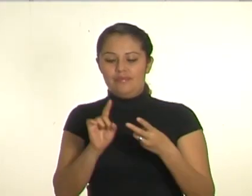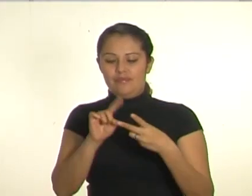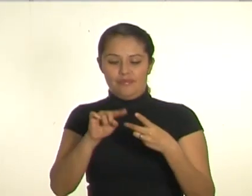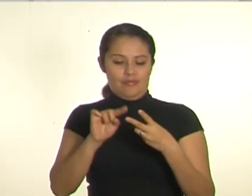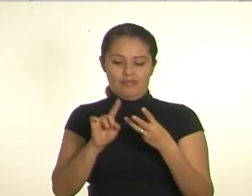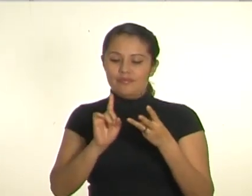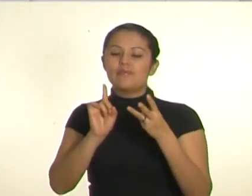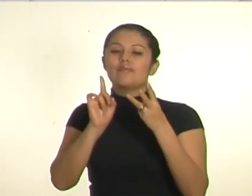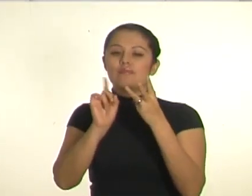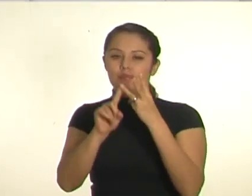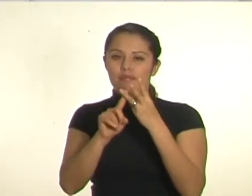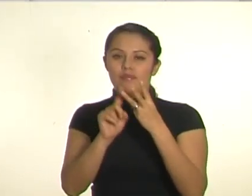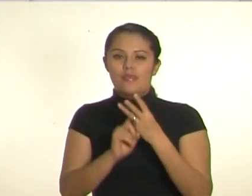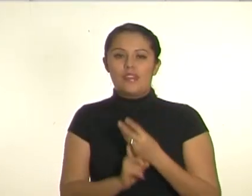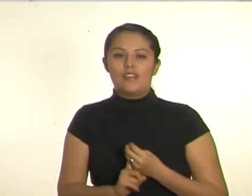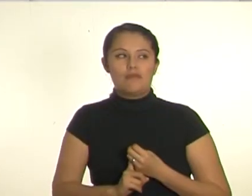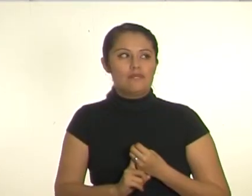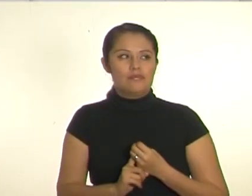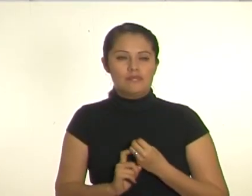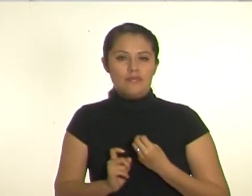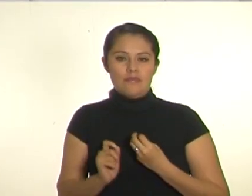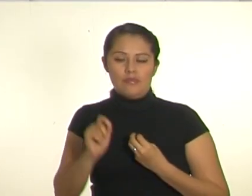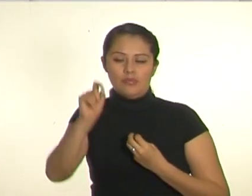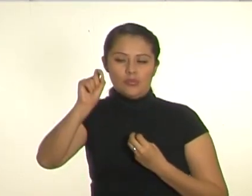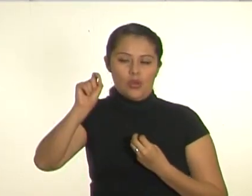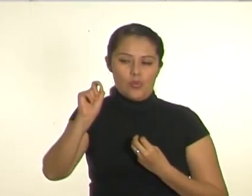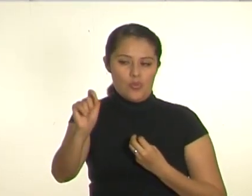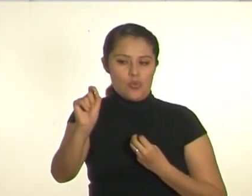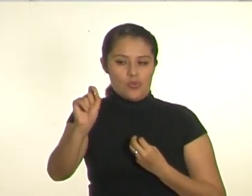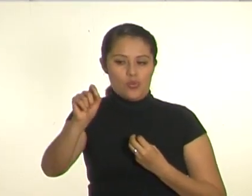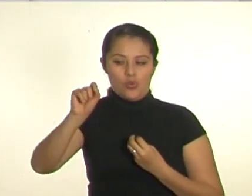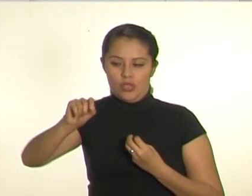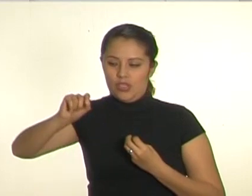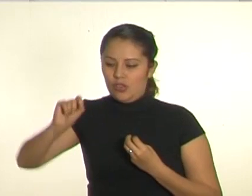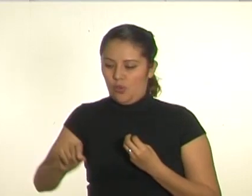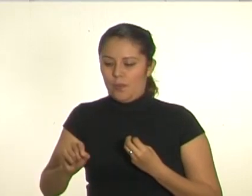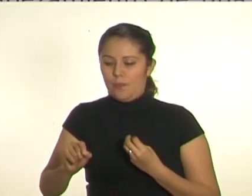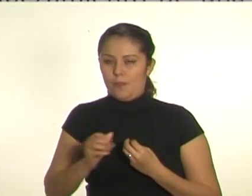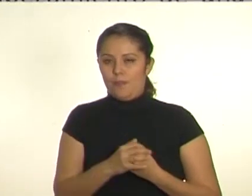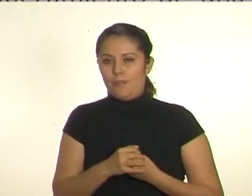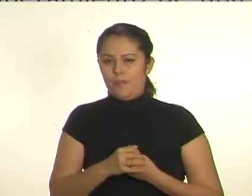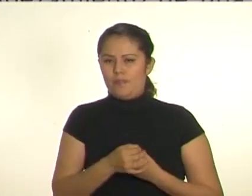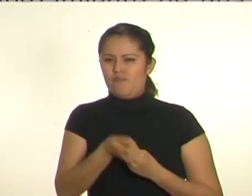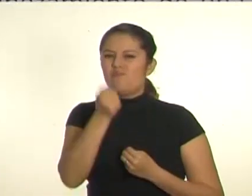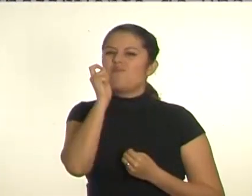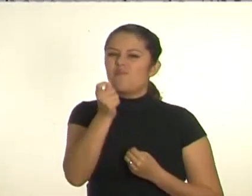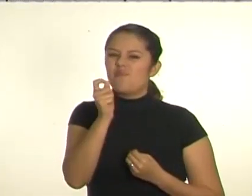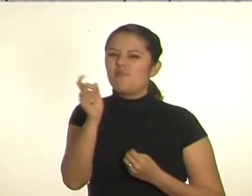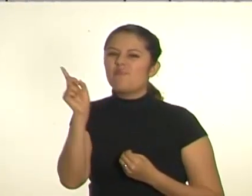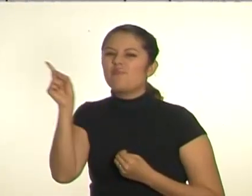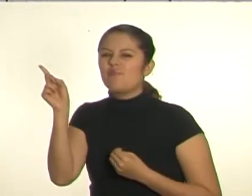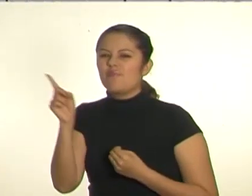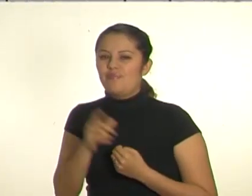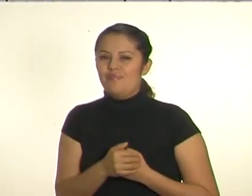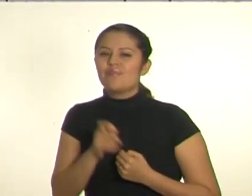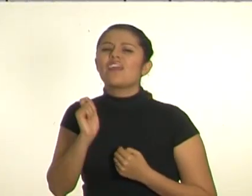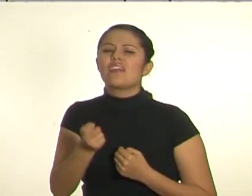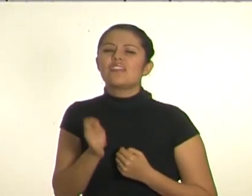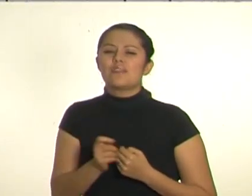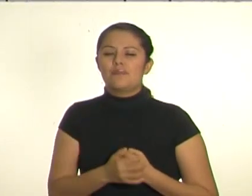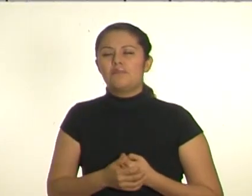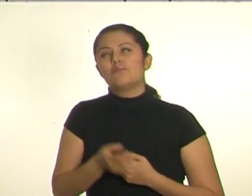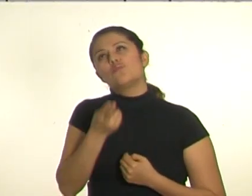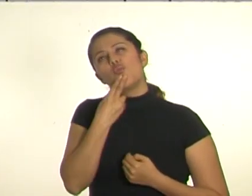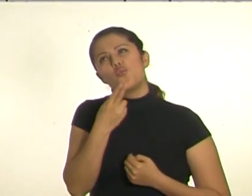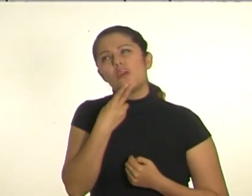es el punto y coma. En el punto y coma se usa